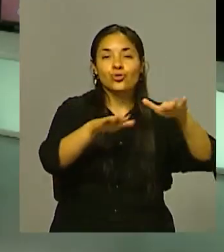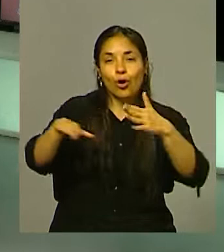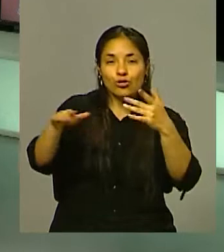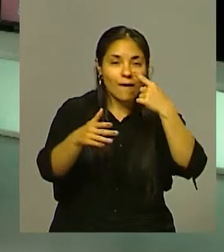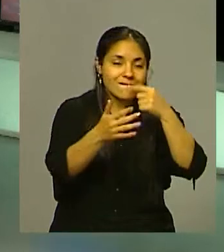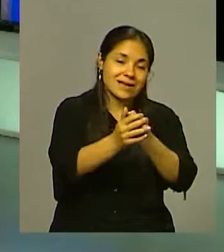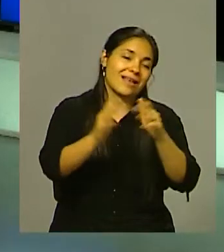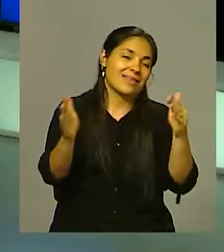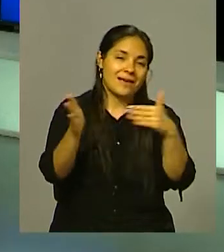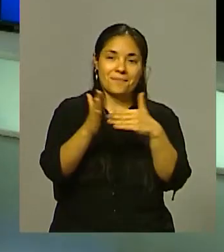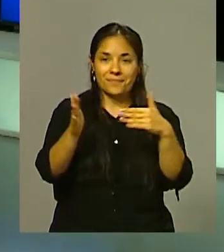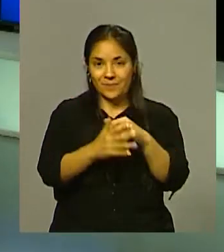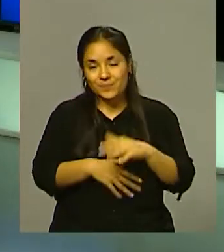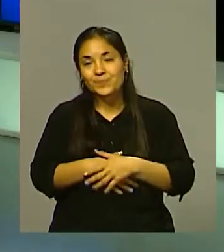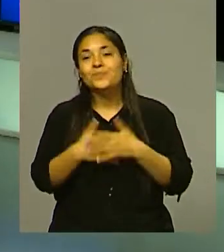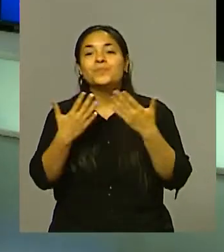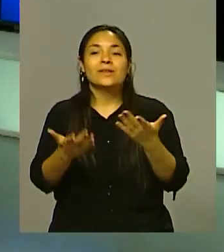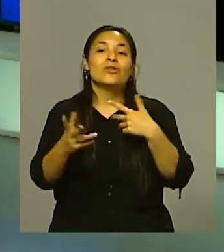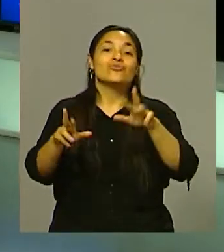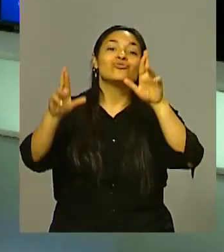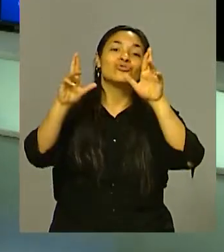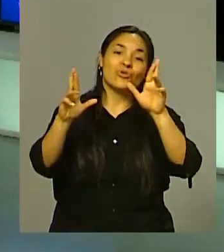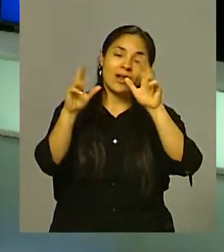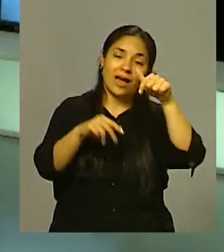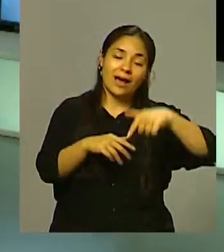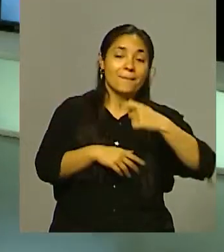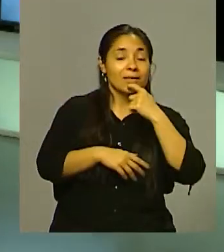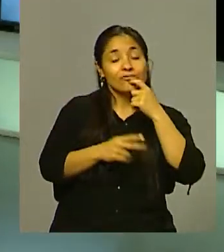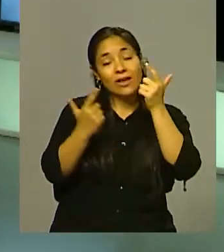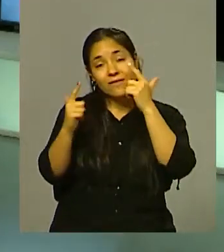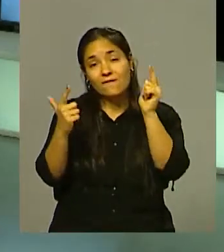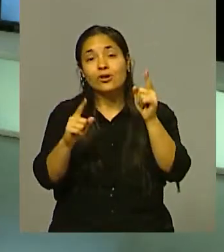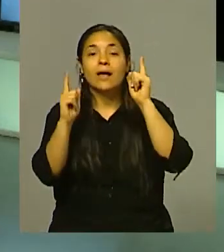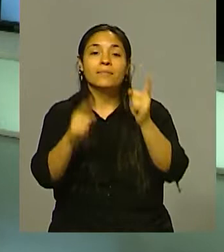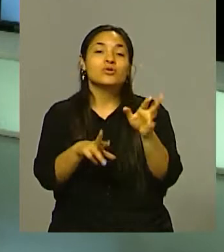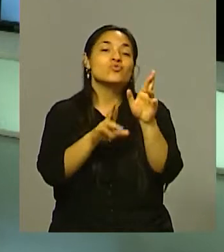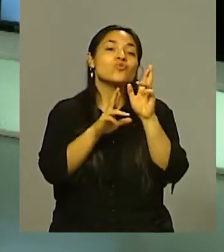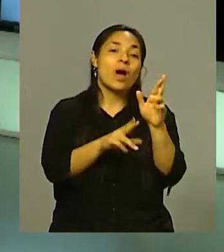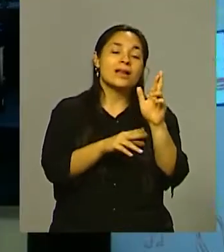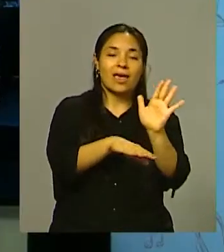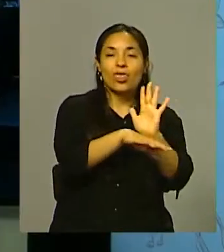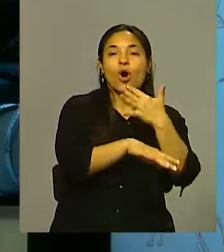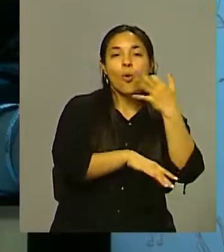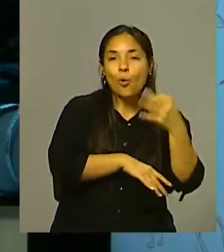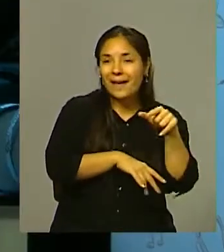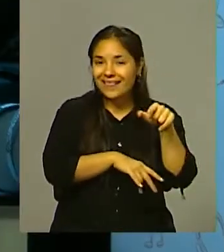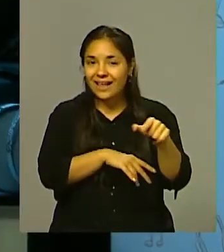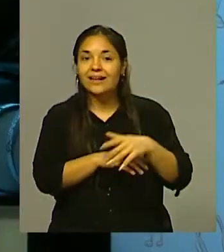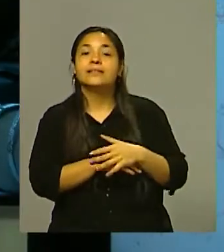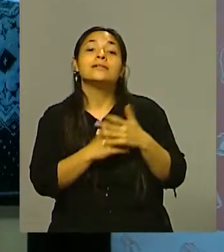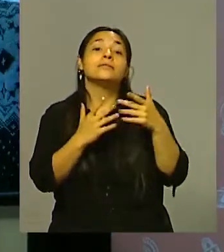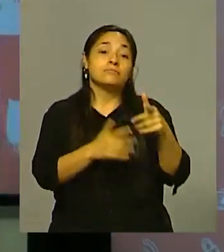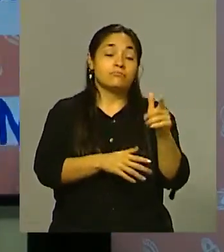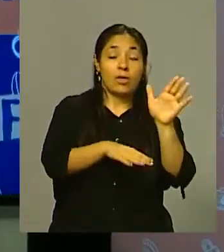Guillem, te deseamos lo mejor en la estadía acá en Mendoza, éxitos obviamente con el documental, y bueno, apenas tengamos